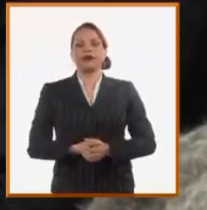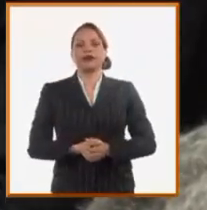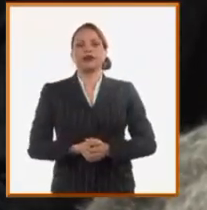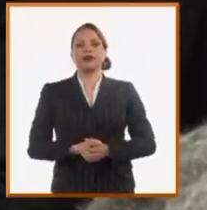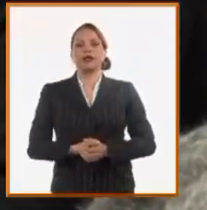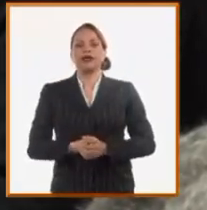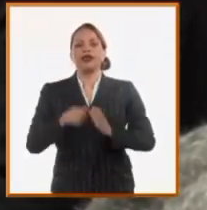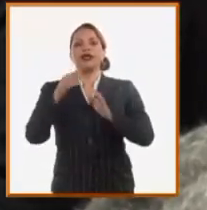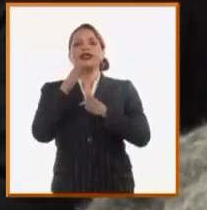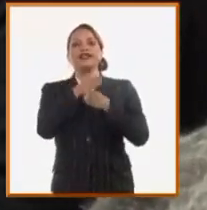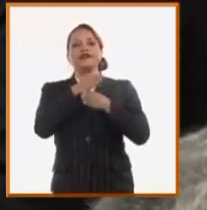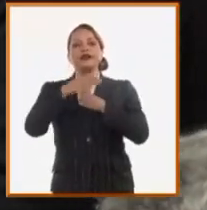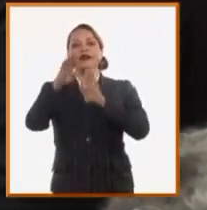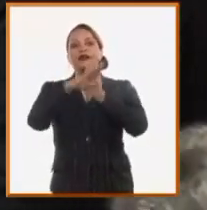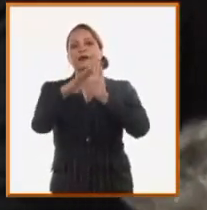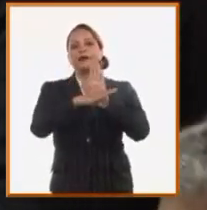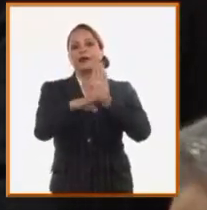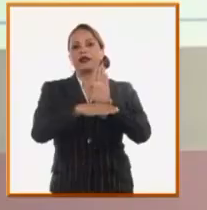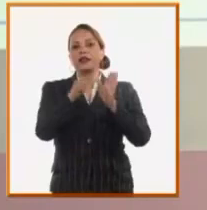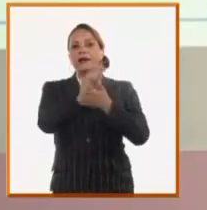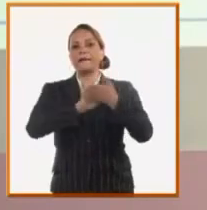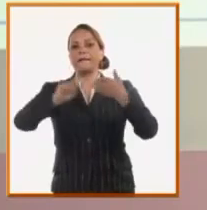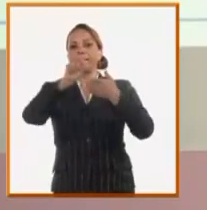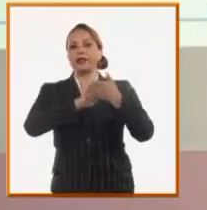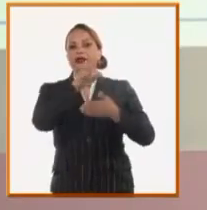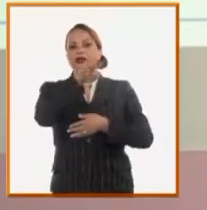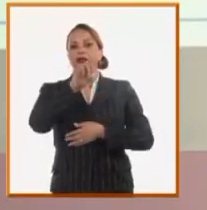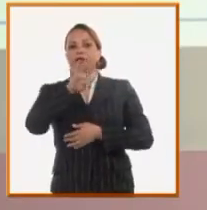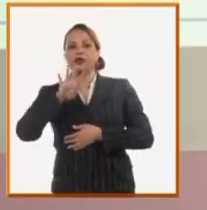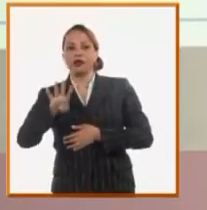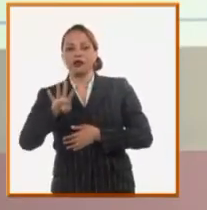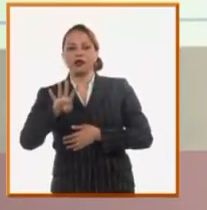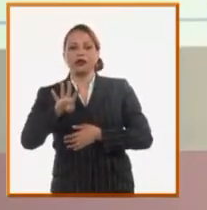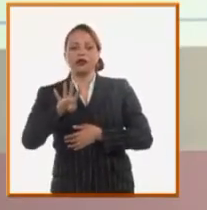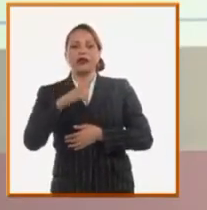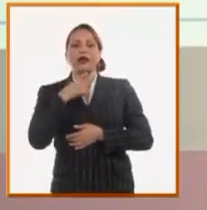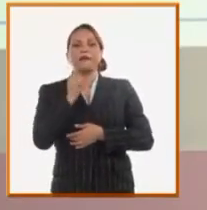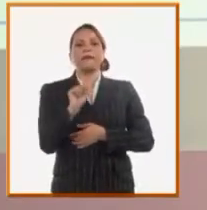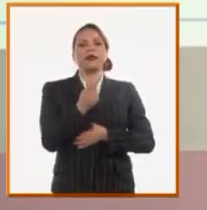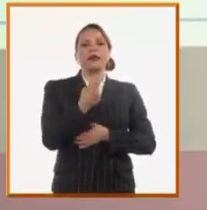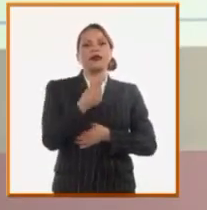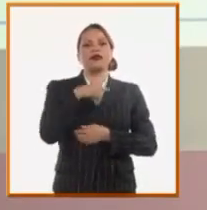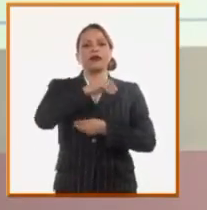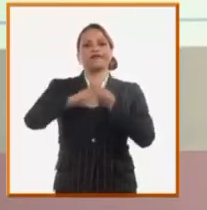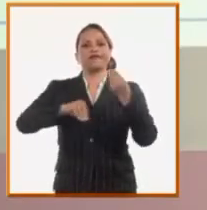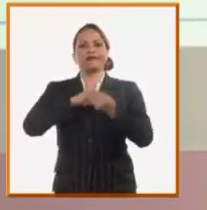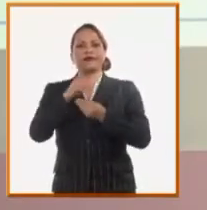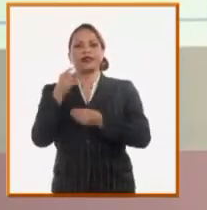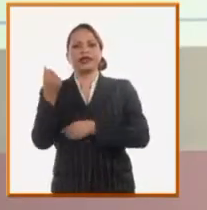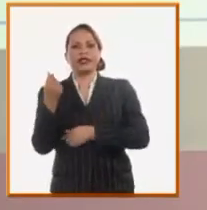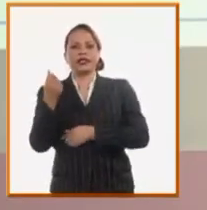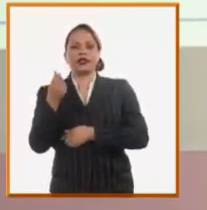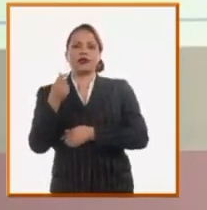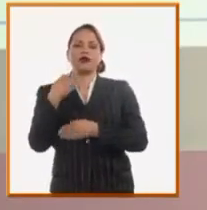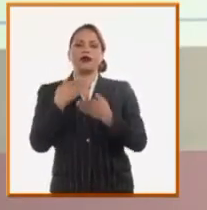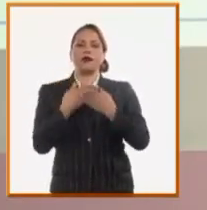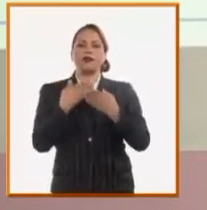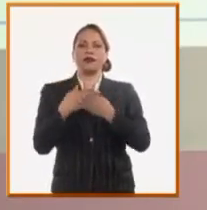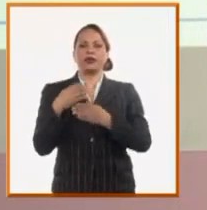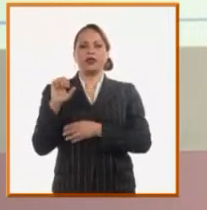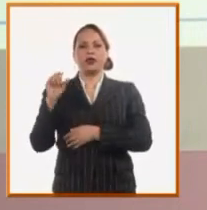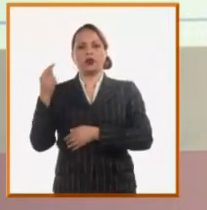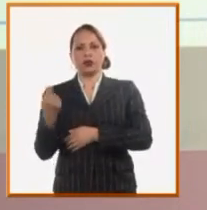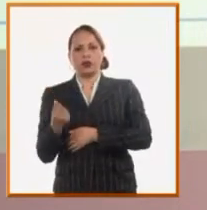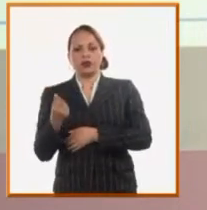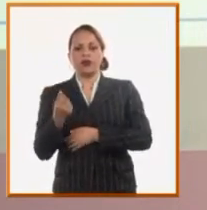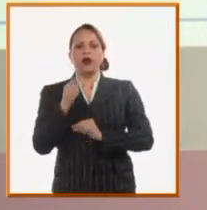medidas dentro del plan 2024. Primero vamos a reordenar el sistema financiero en el que operan los actores económicos,